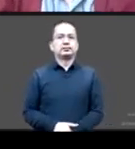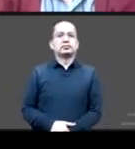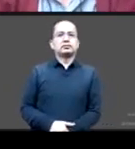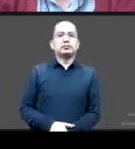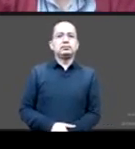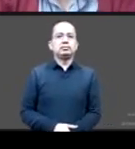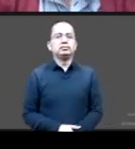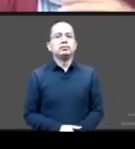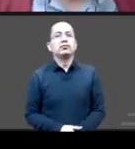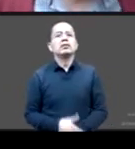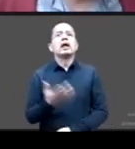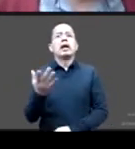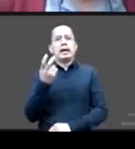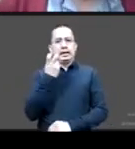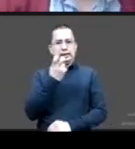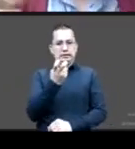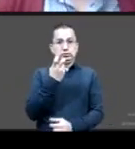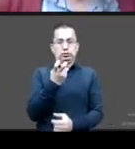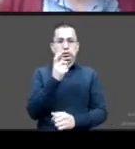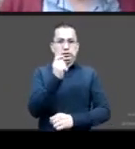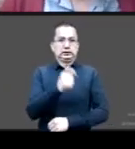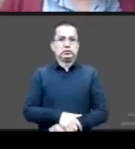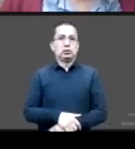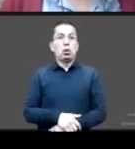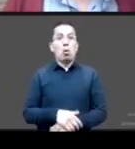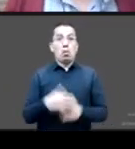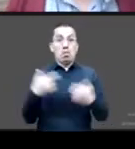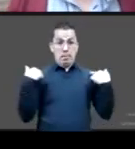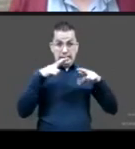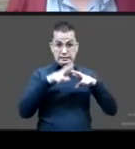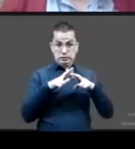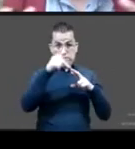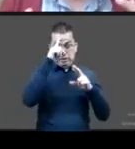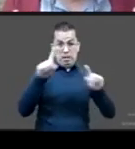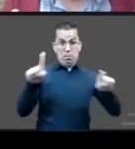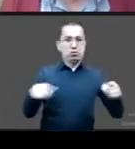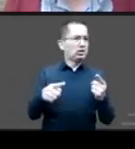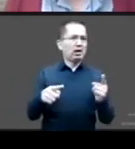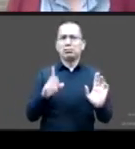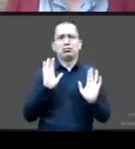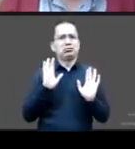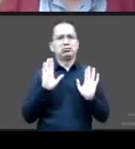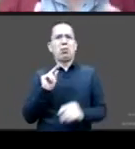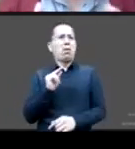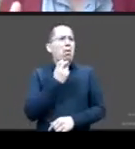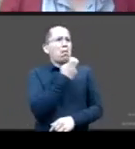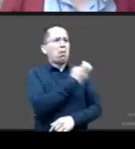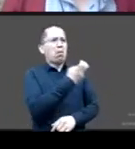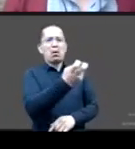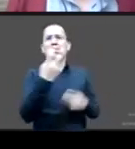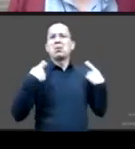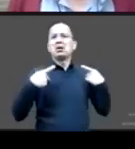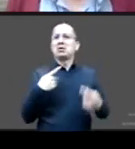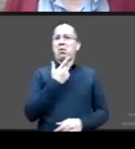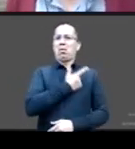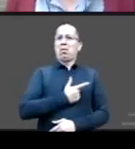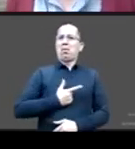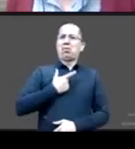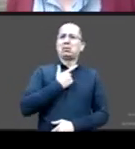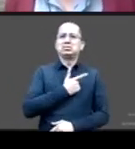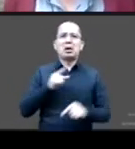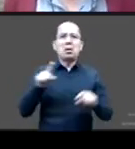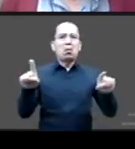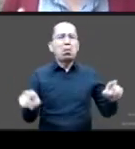que estábamos oyendo no son profesores de música. Son gente que tiene eso en las venas y que hace, digamos, esa,